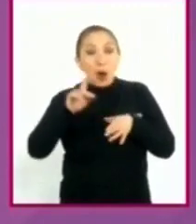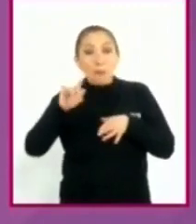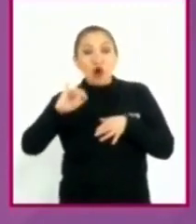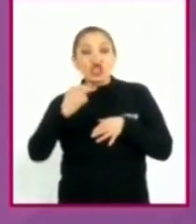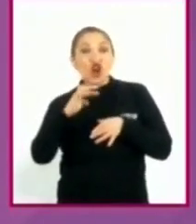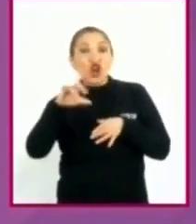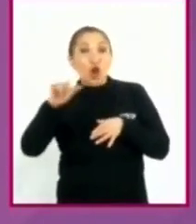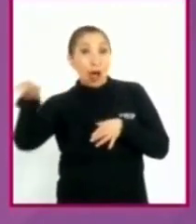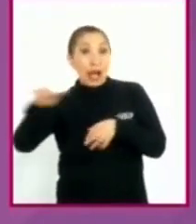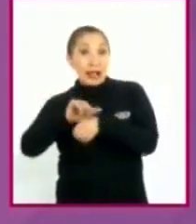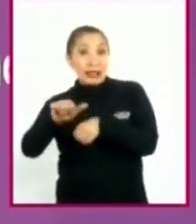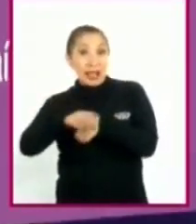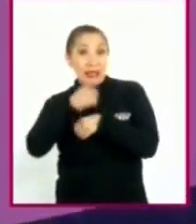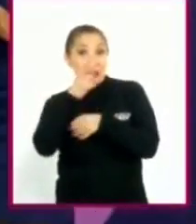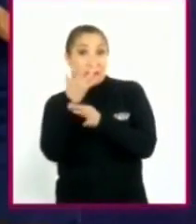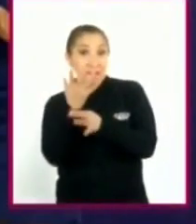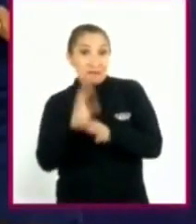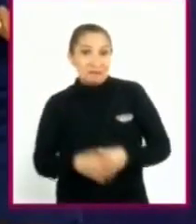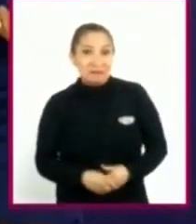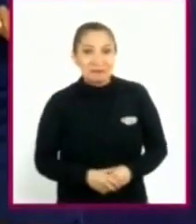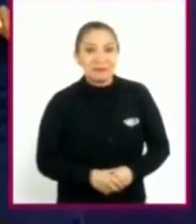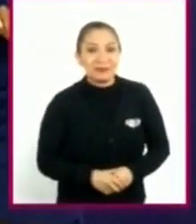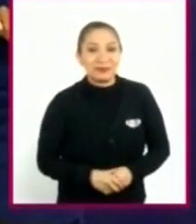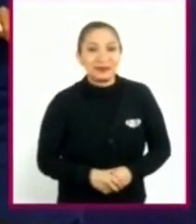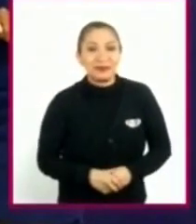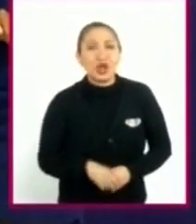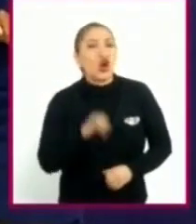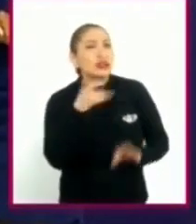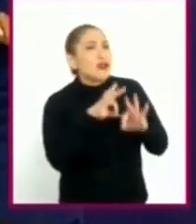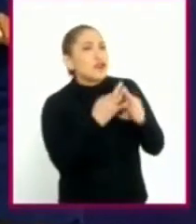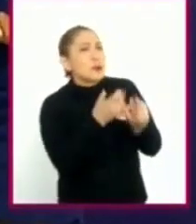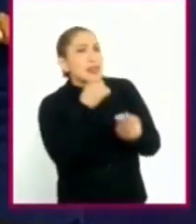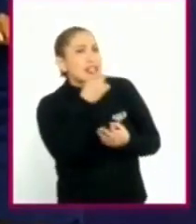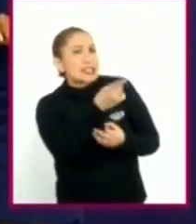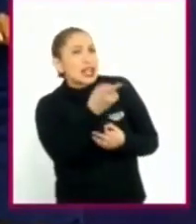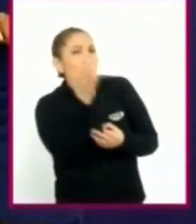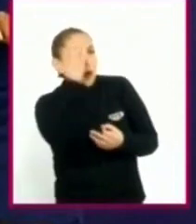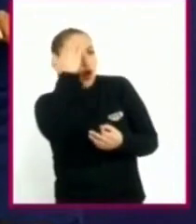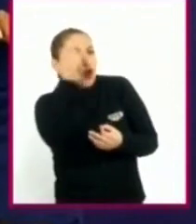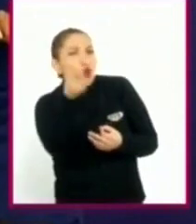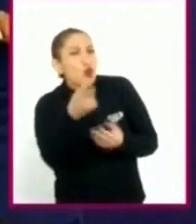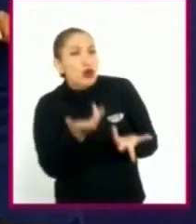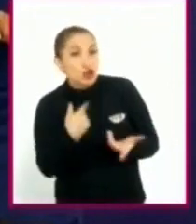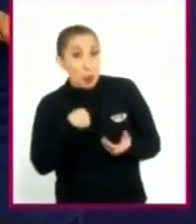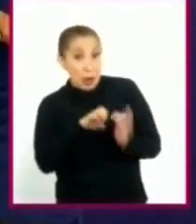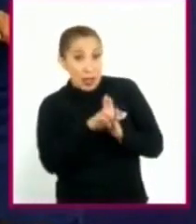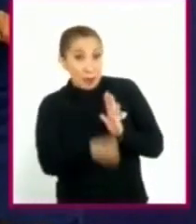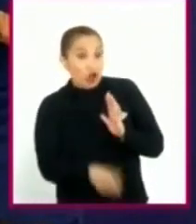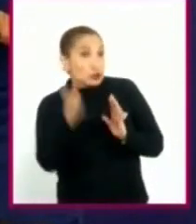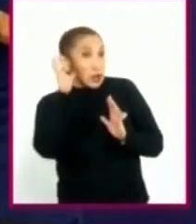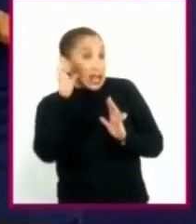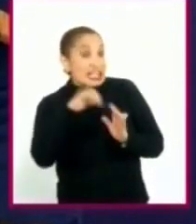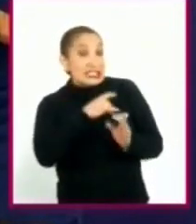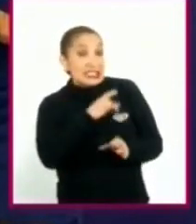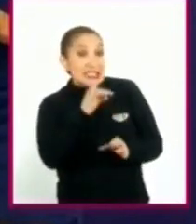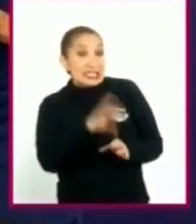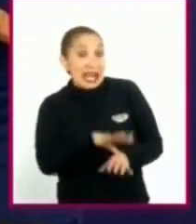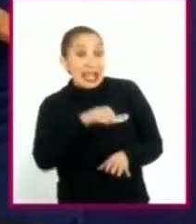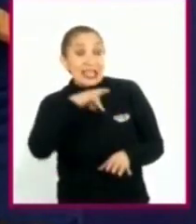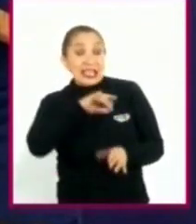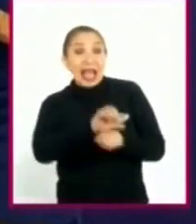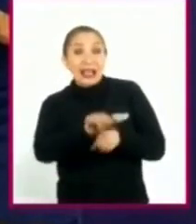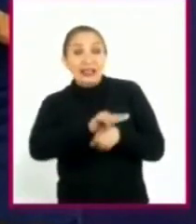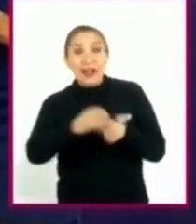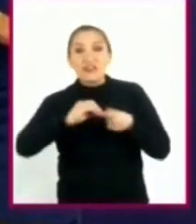pochoclo en Argentina. ¿Qué otra forma de nombrar algo conocen? Yo, por ejemplo, sé que en Chile y en Argentina a